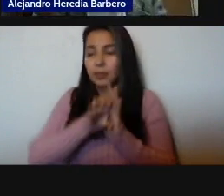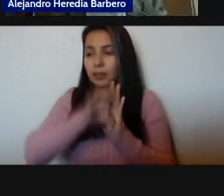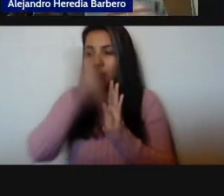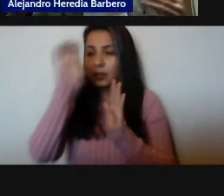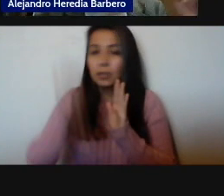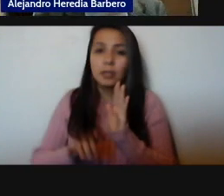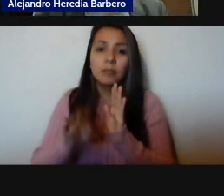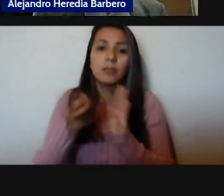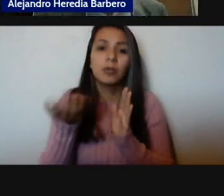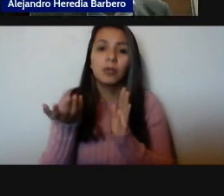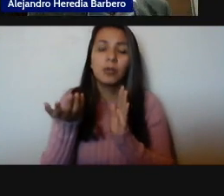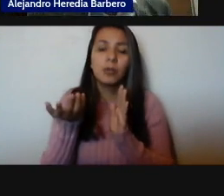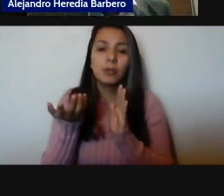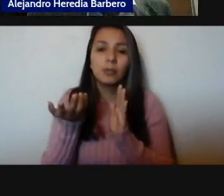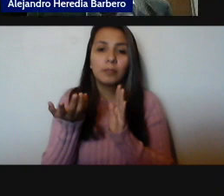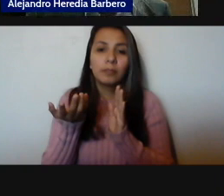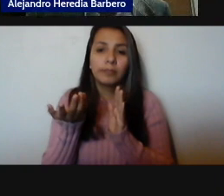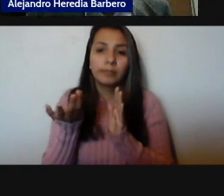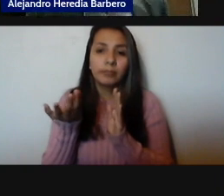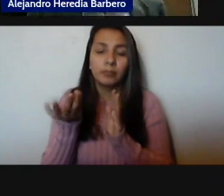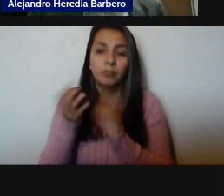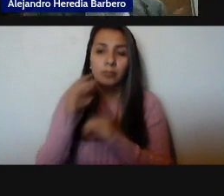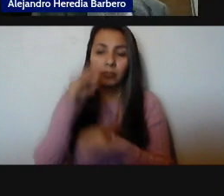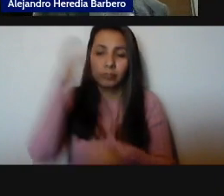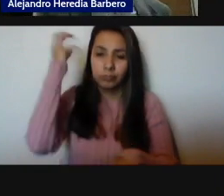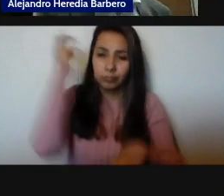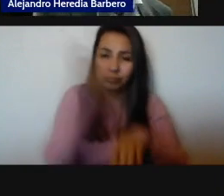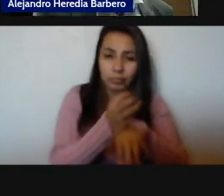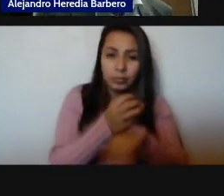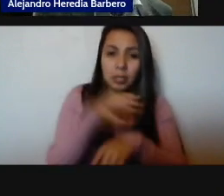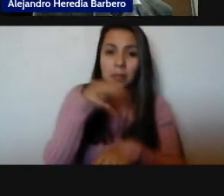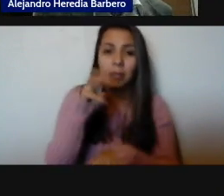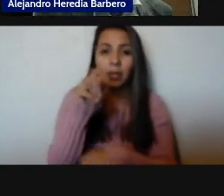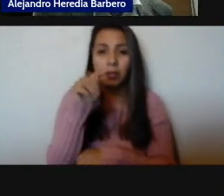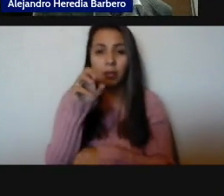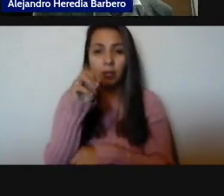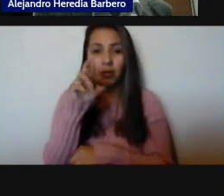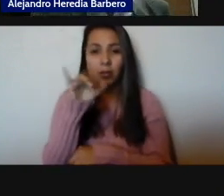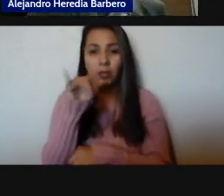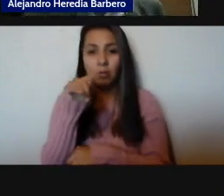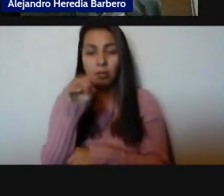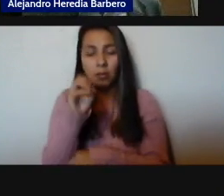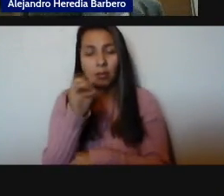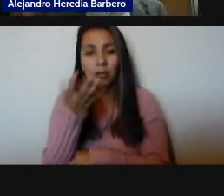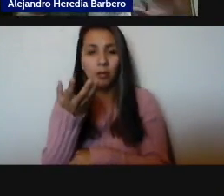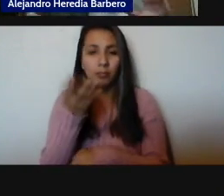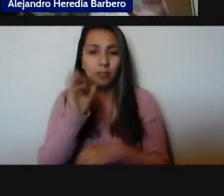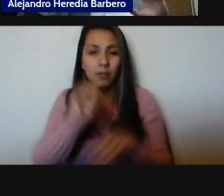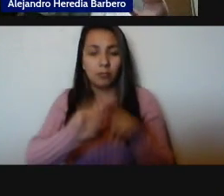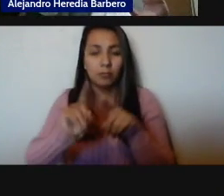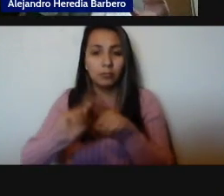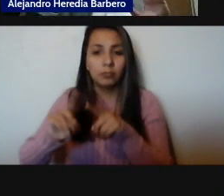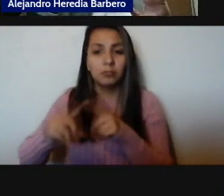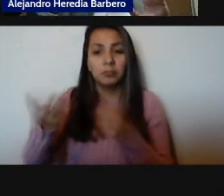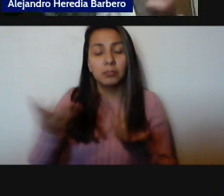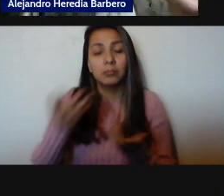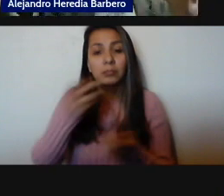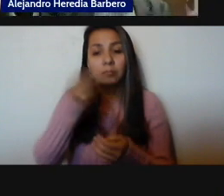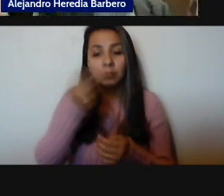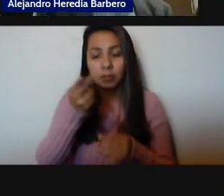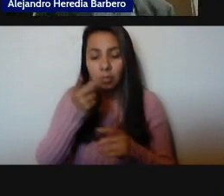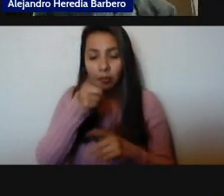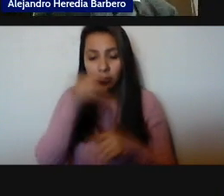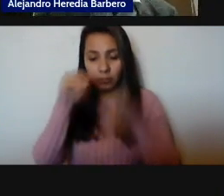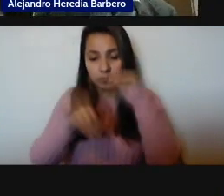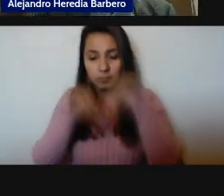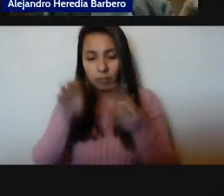modelos, por ejemplo, cometarios o de meteoritas, pues tendrían